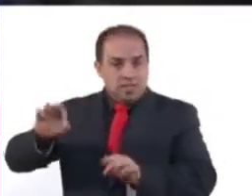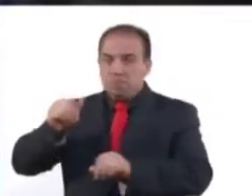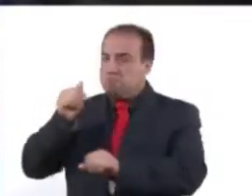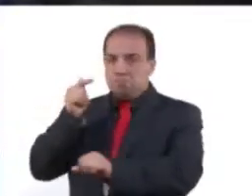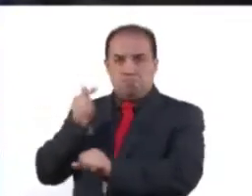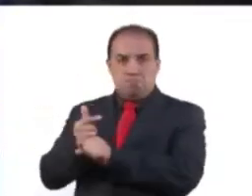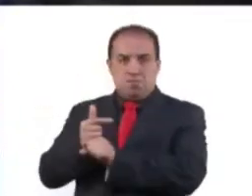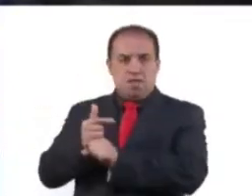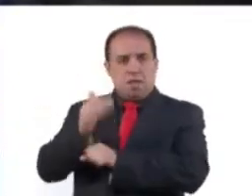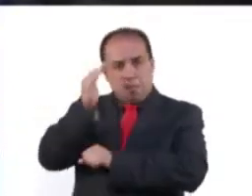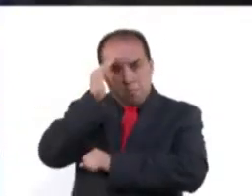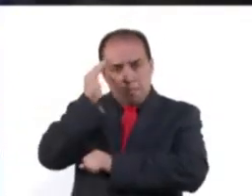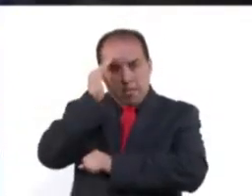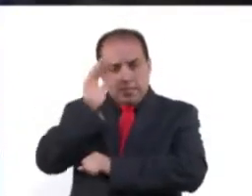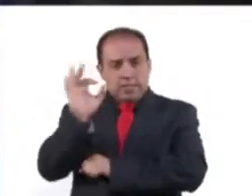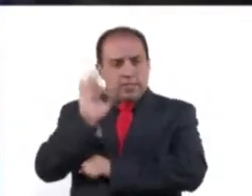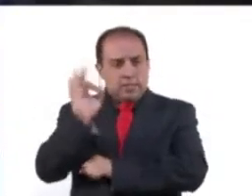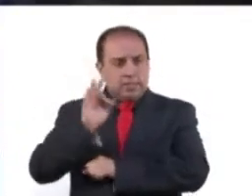origen de